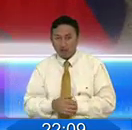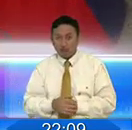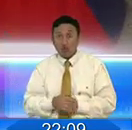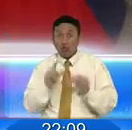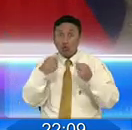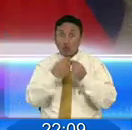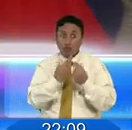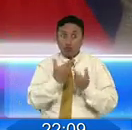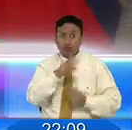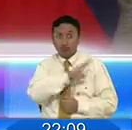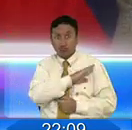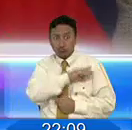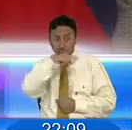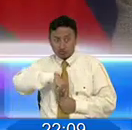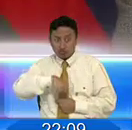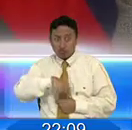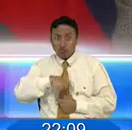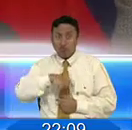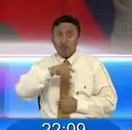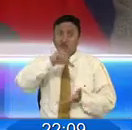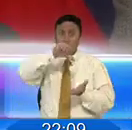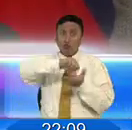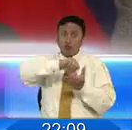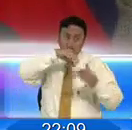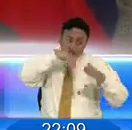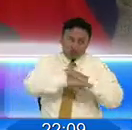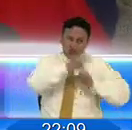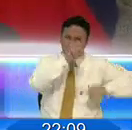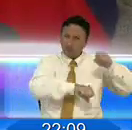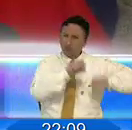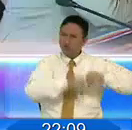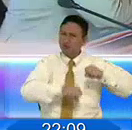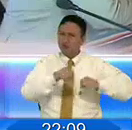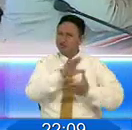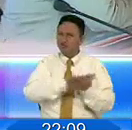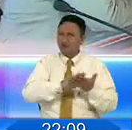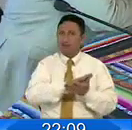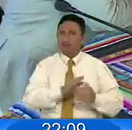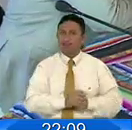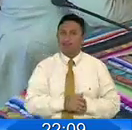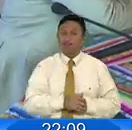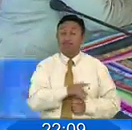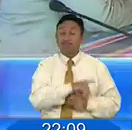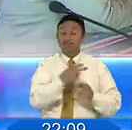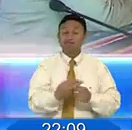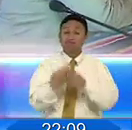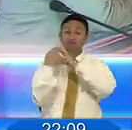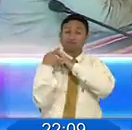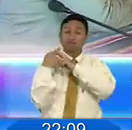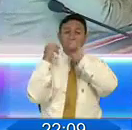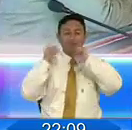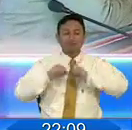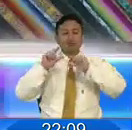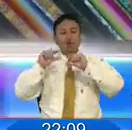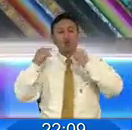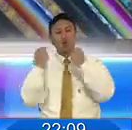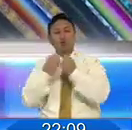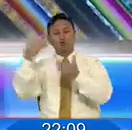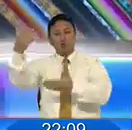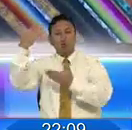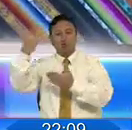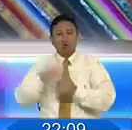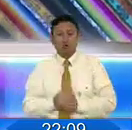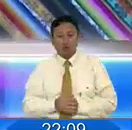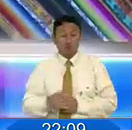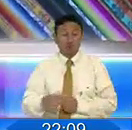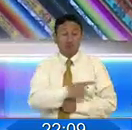contratar bandas criminales para que asolen las ciudades, para que destrocen las ciudades. La responsabilidad sigue cayendo en una agrupación política,